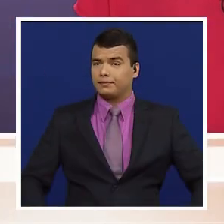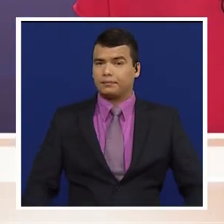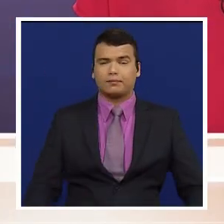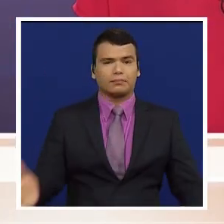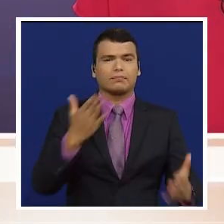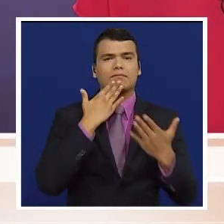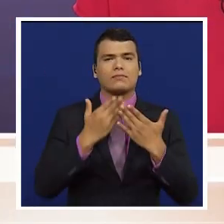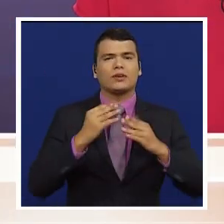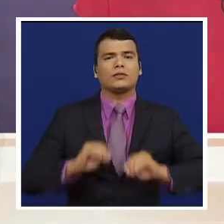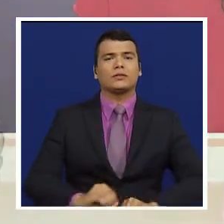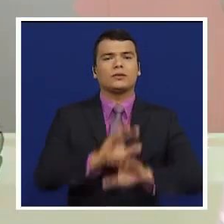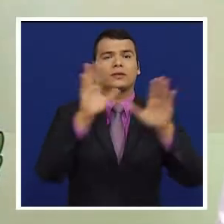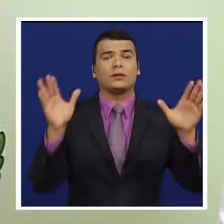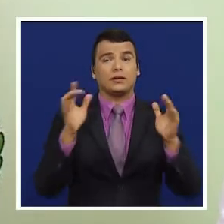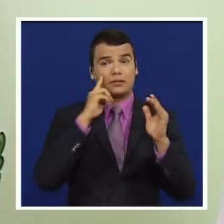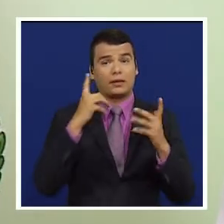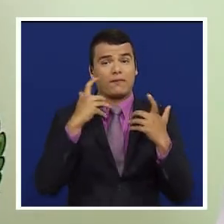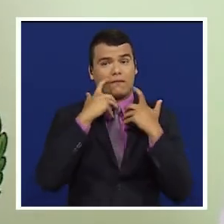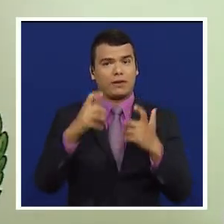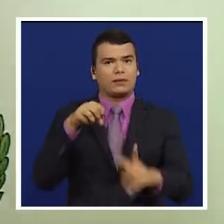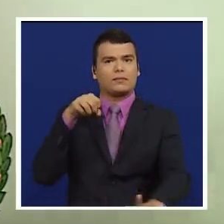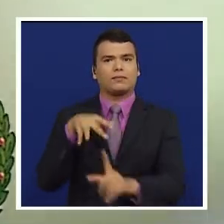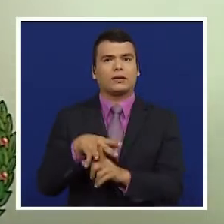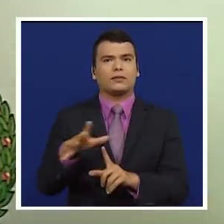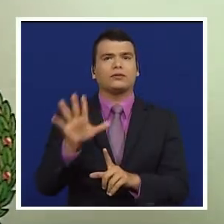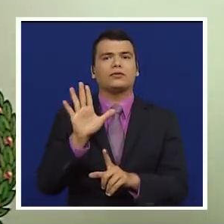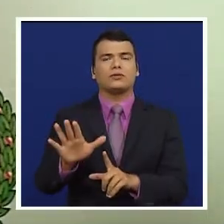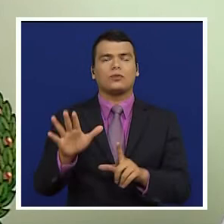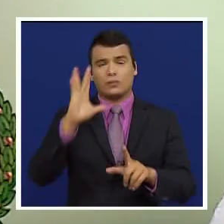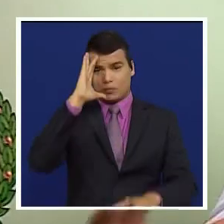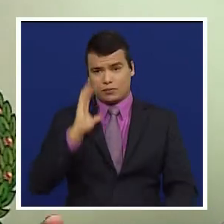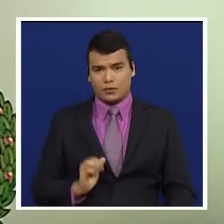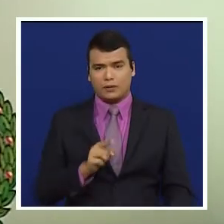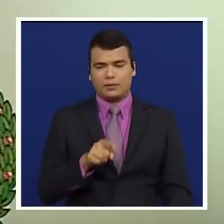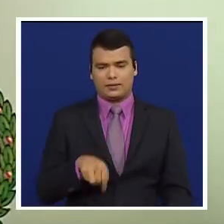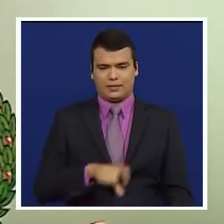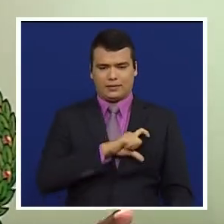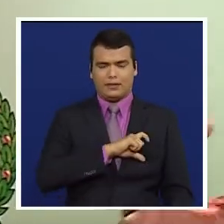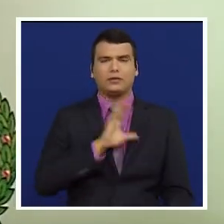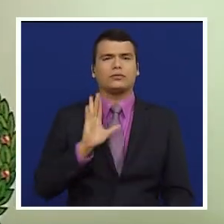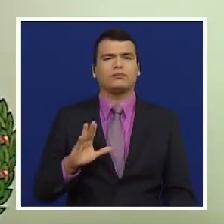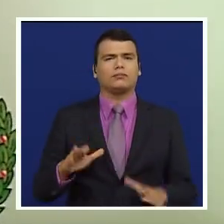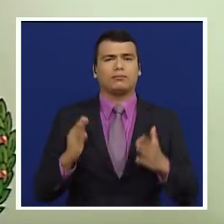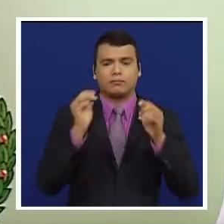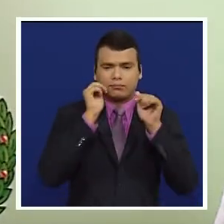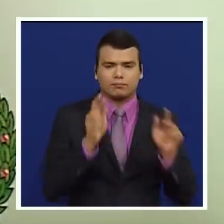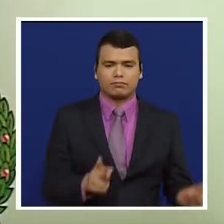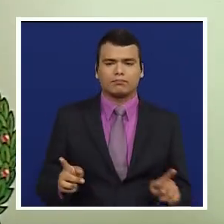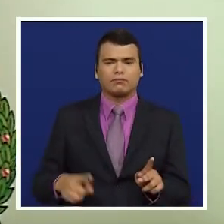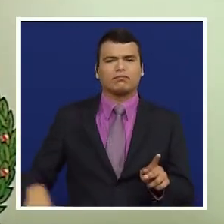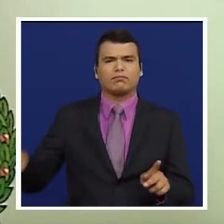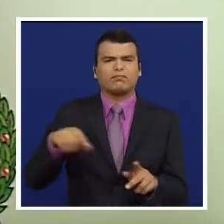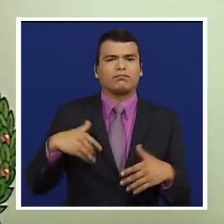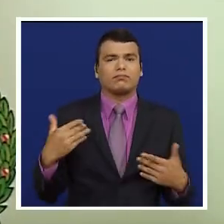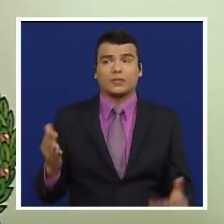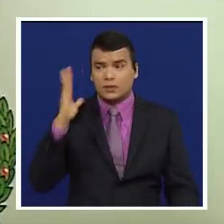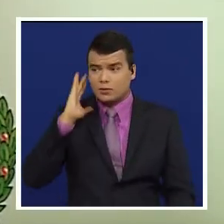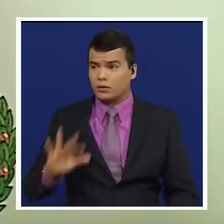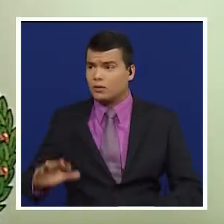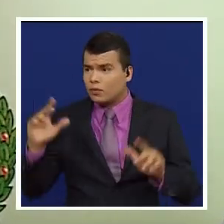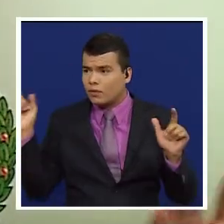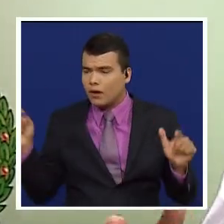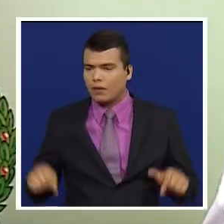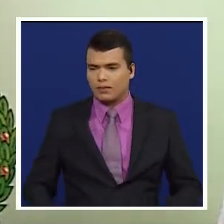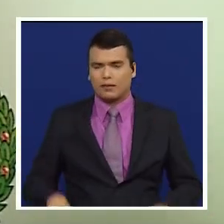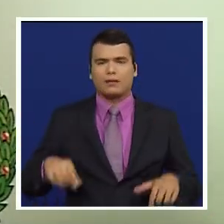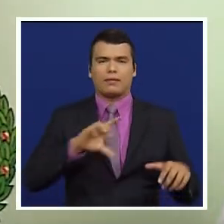Hola, buenos días. Pues se trata de un duro golpe que ha propinado la Policía Metropolitana de Cali, especialmente a personas dedicadas al robo de celulares en la